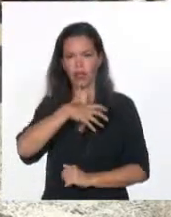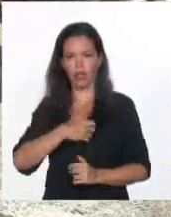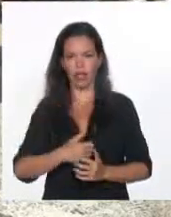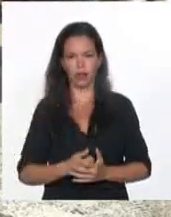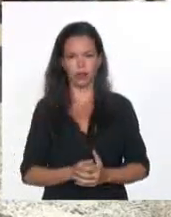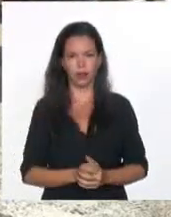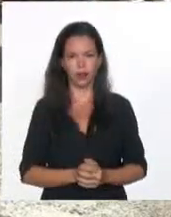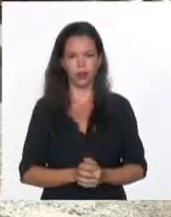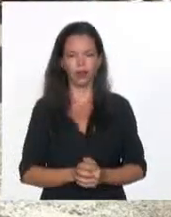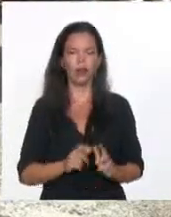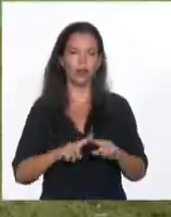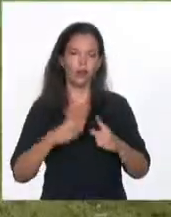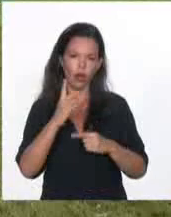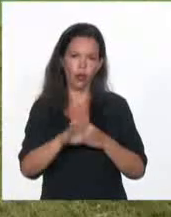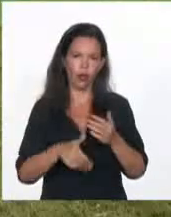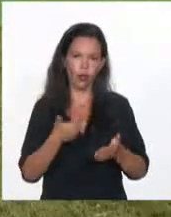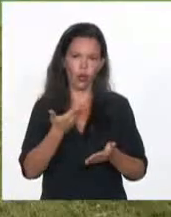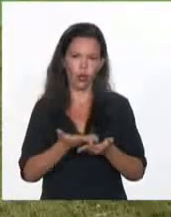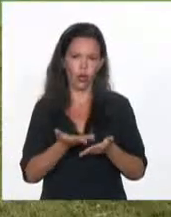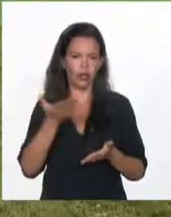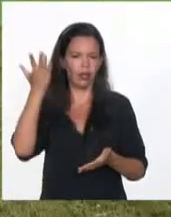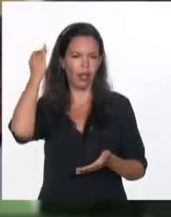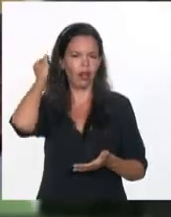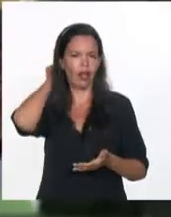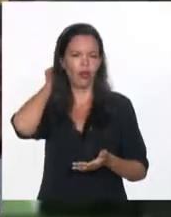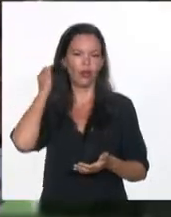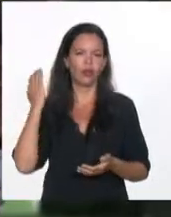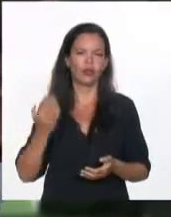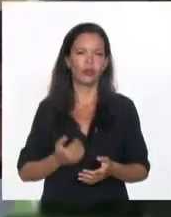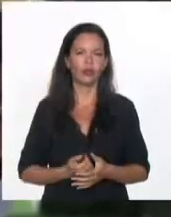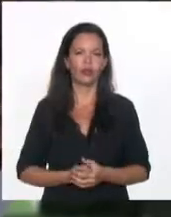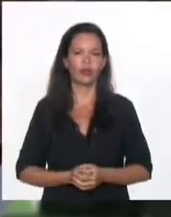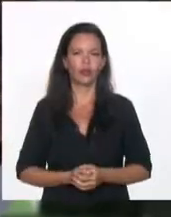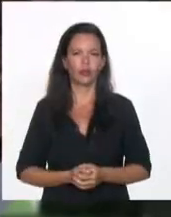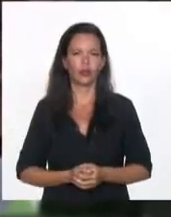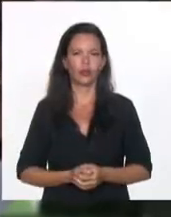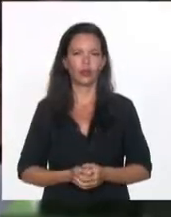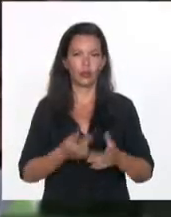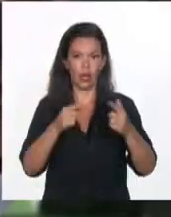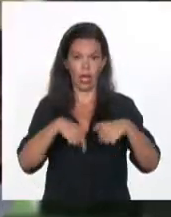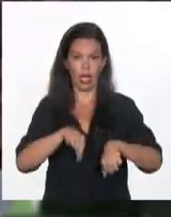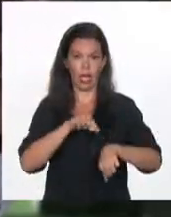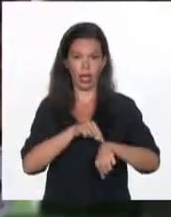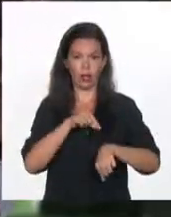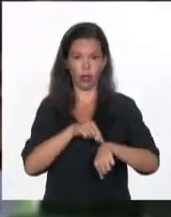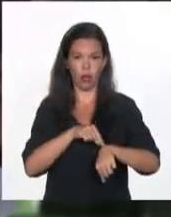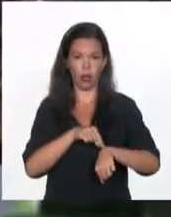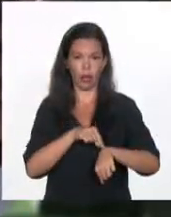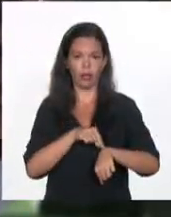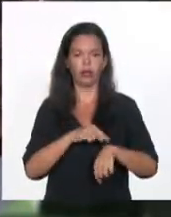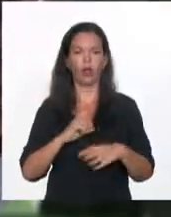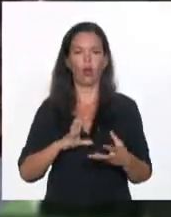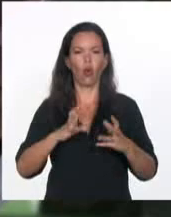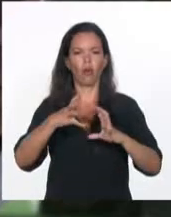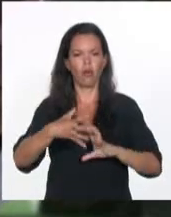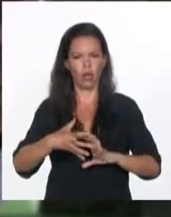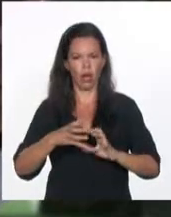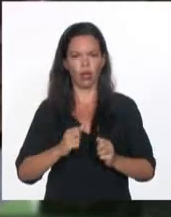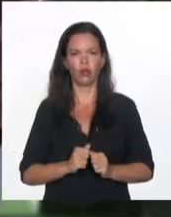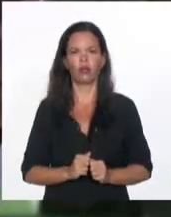a propuesta del general de ejército Raúl Castro Ruz. En estos momentos complejos que vive la